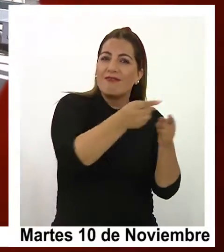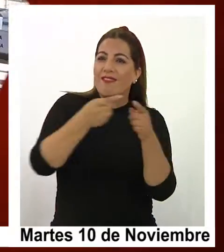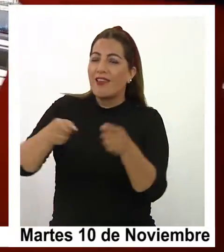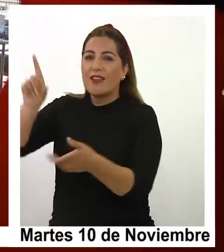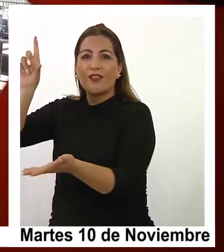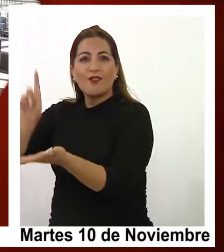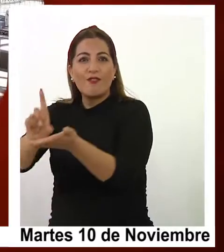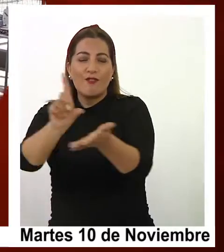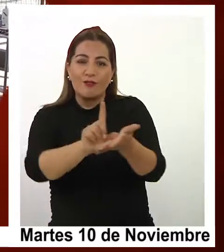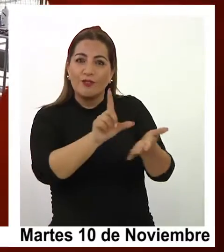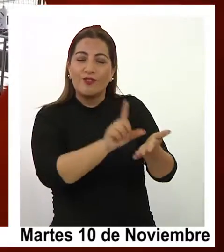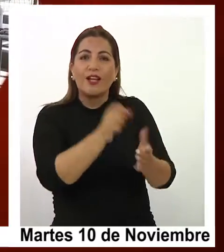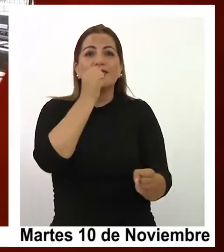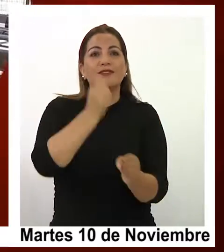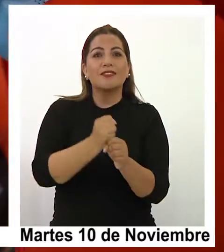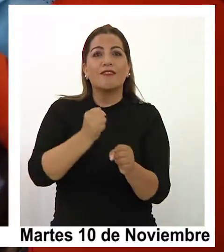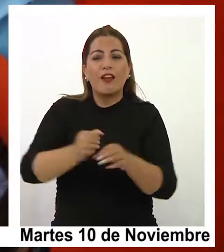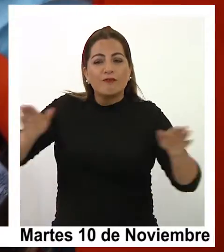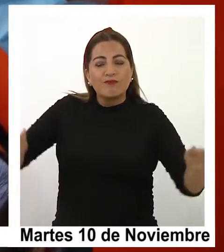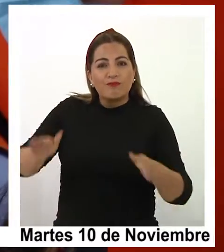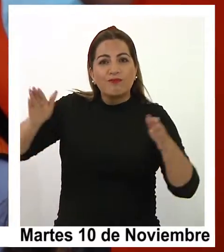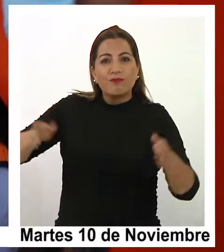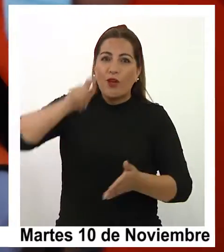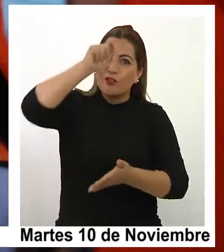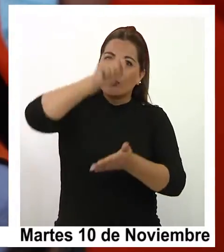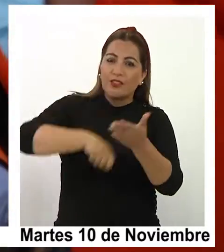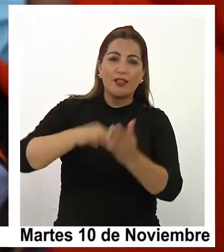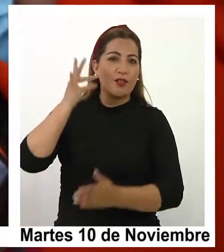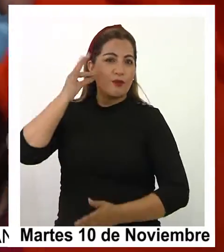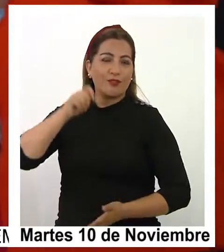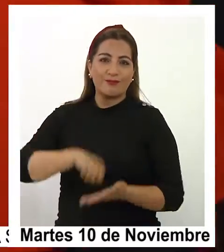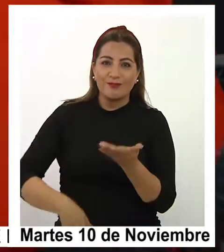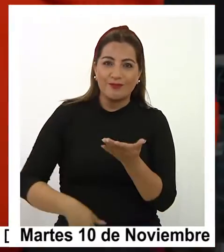áreas laborales para incentivar la contratación de mujeres.